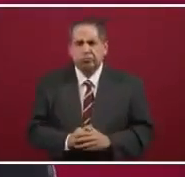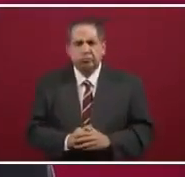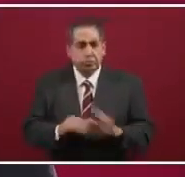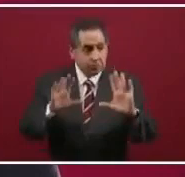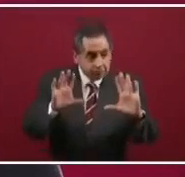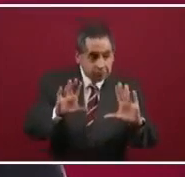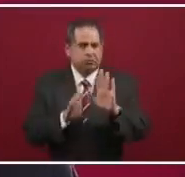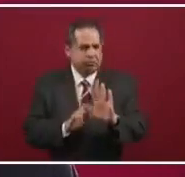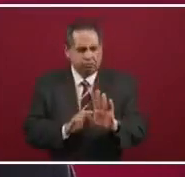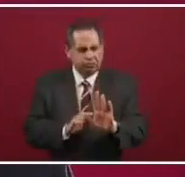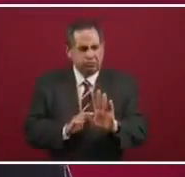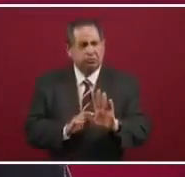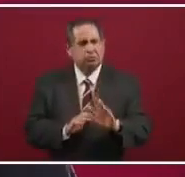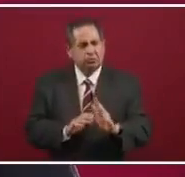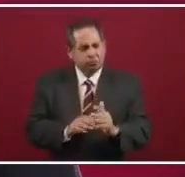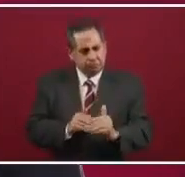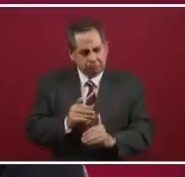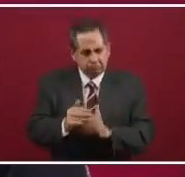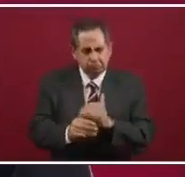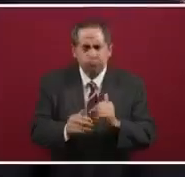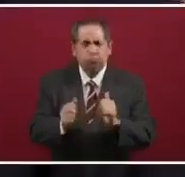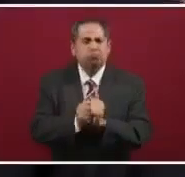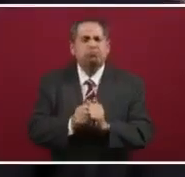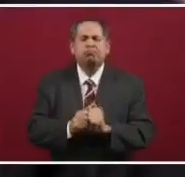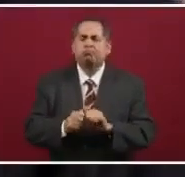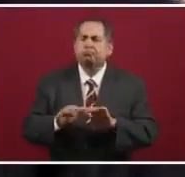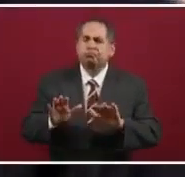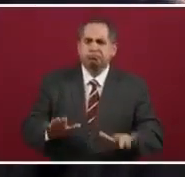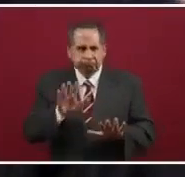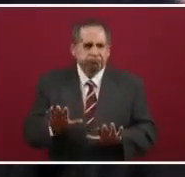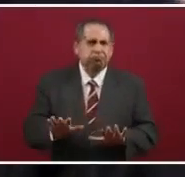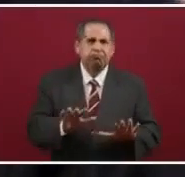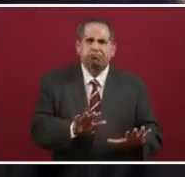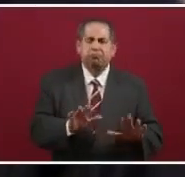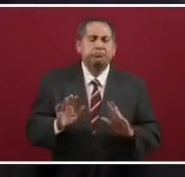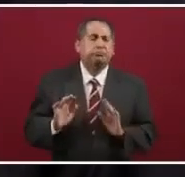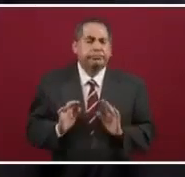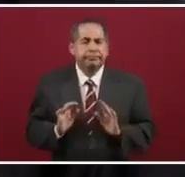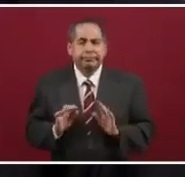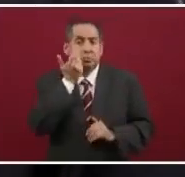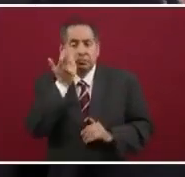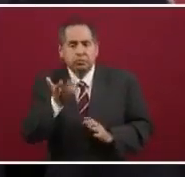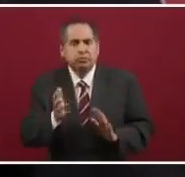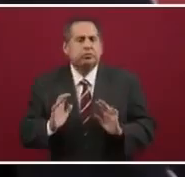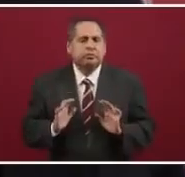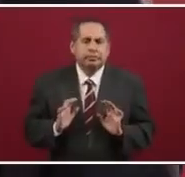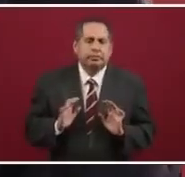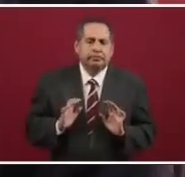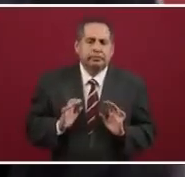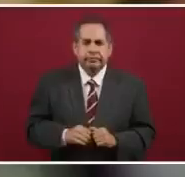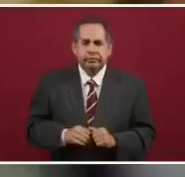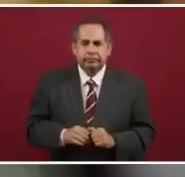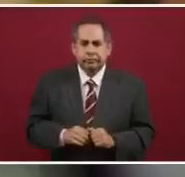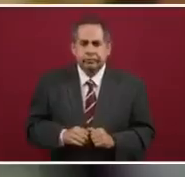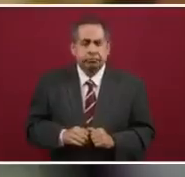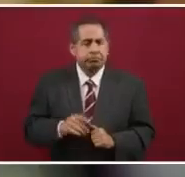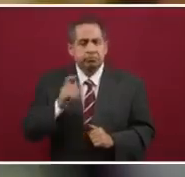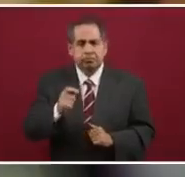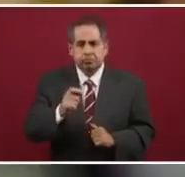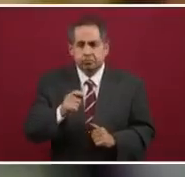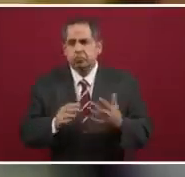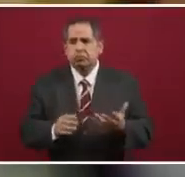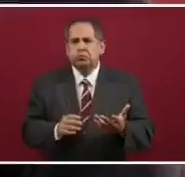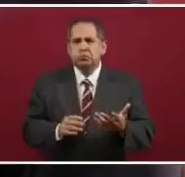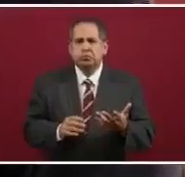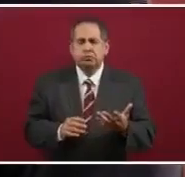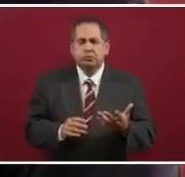nos adelantemos. Actuemos con prudencia. Muchos quisieran, pues, que el que